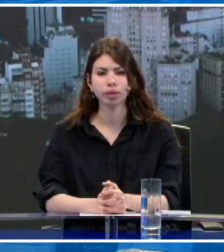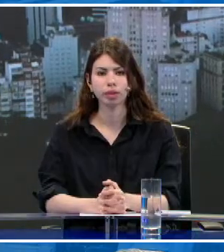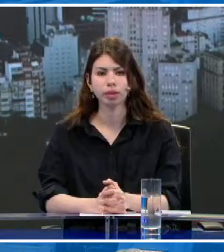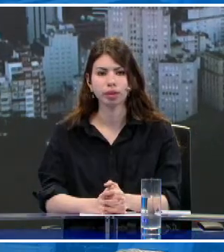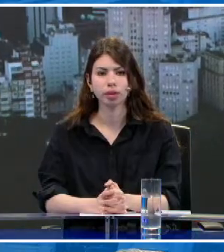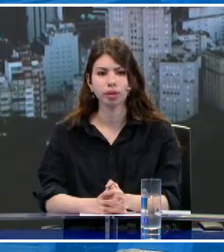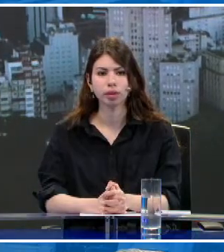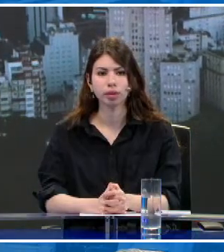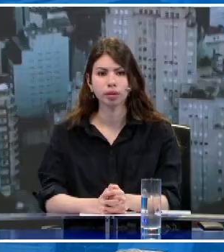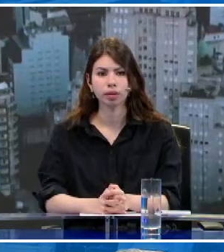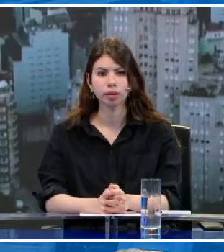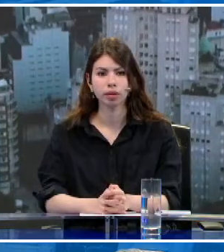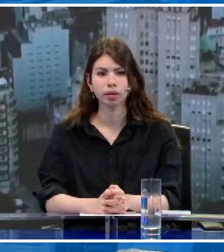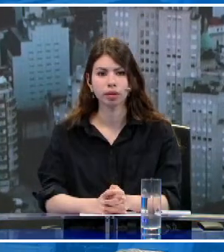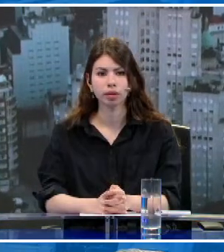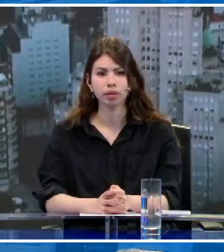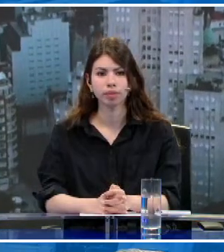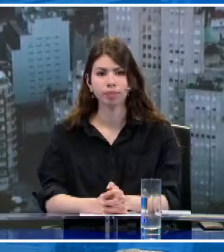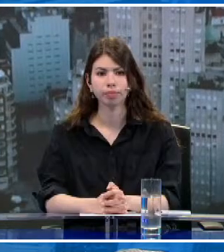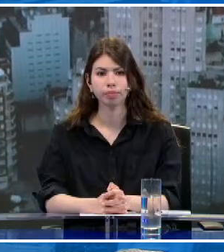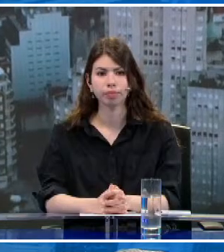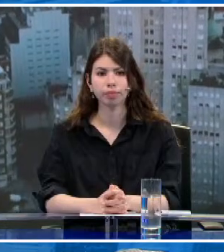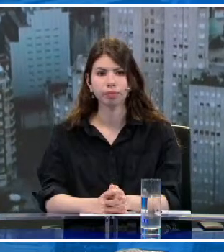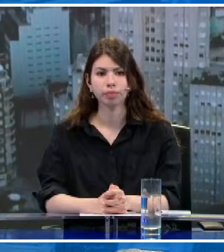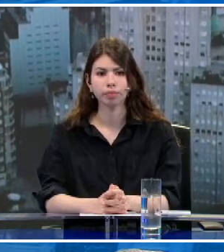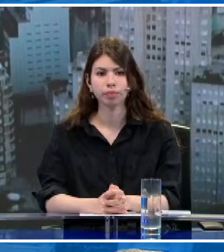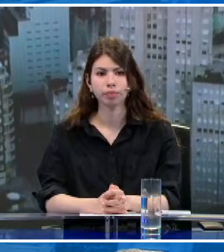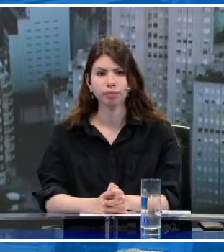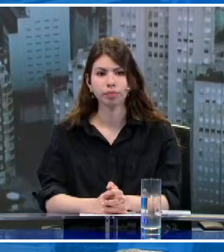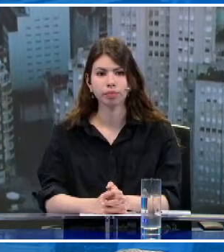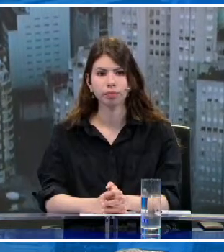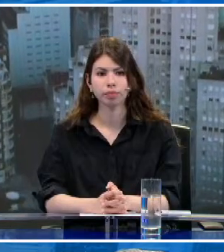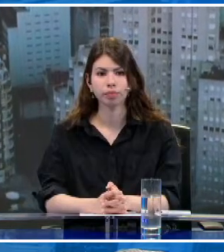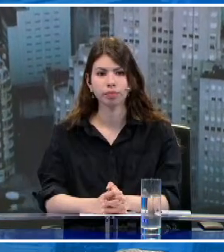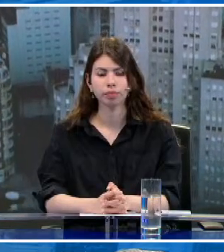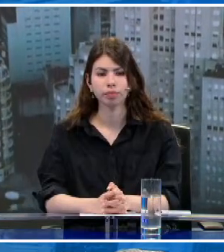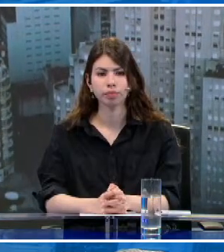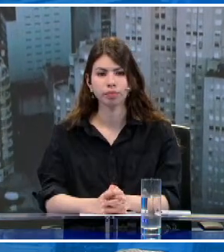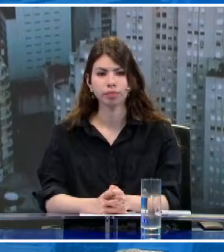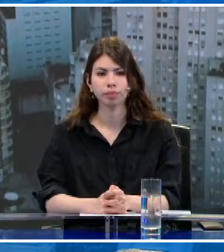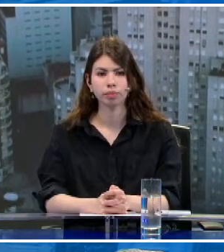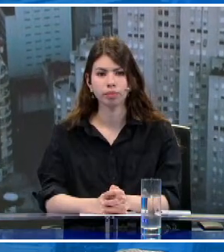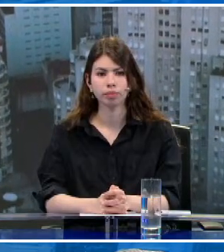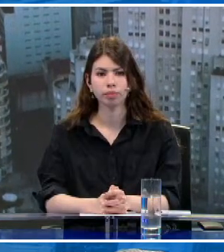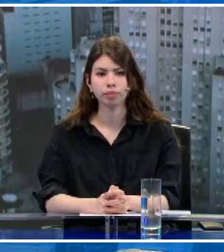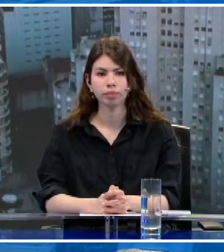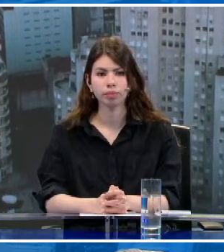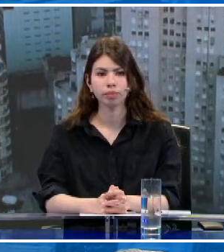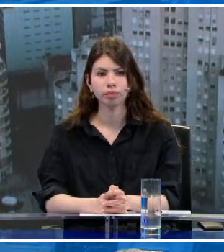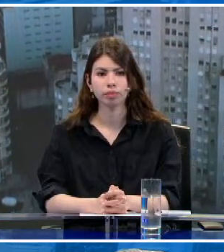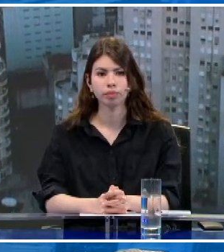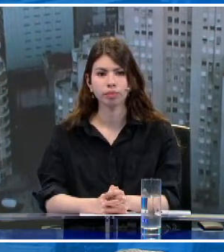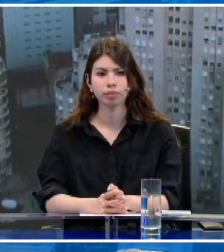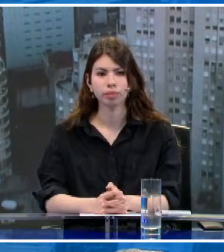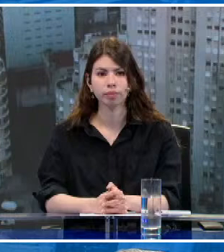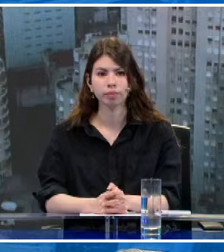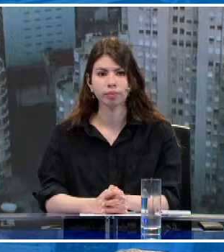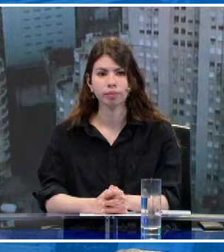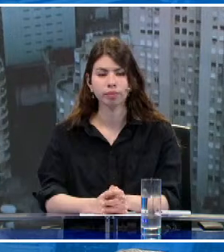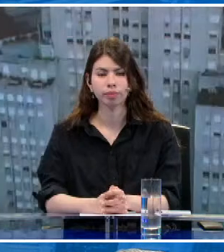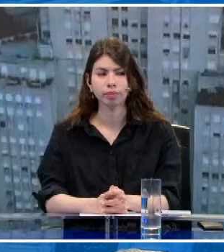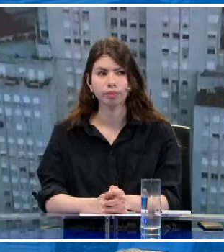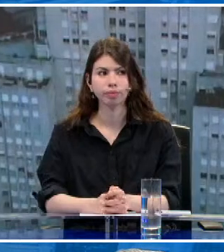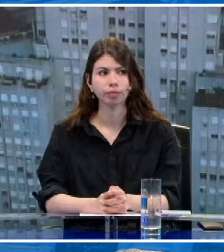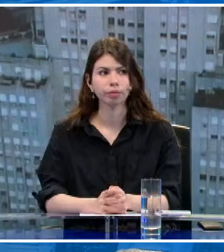la verdad, cumple el rol, bueno, me parece que con eficiencia y además a veces en soledad, pero bueno, por eso